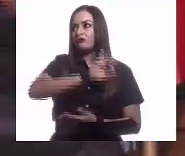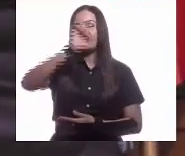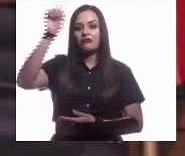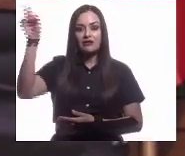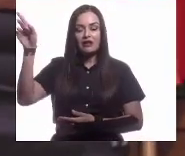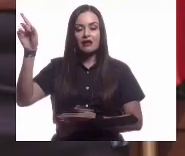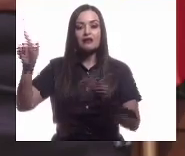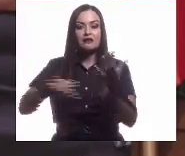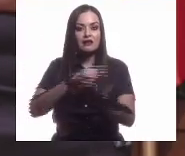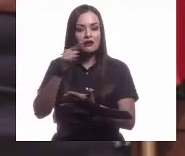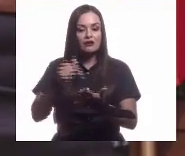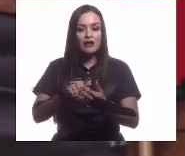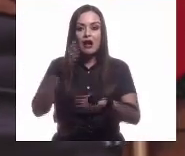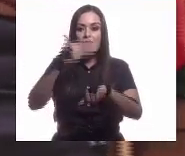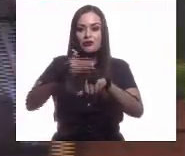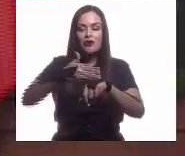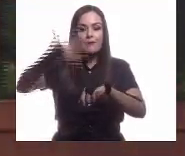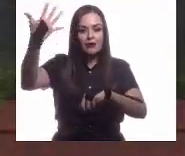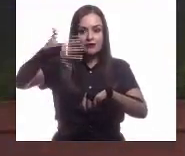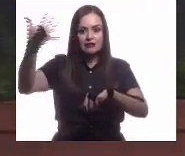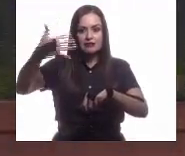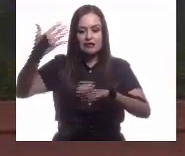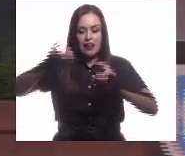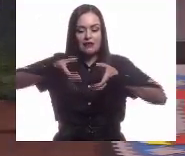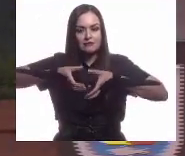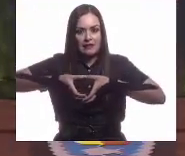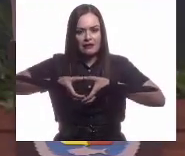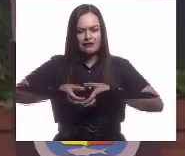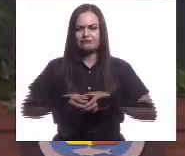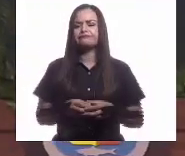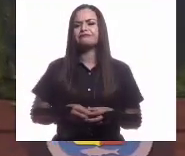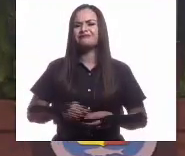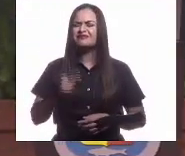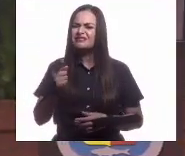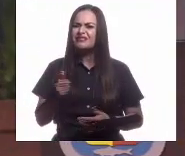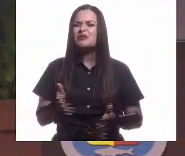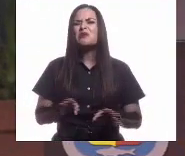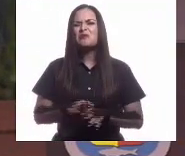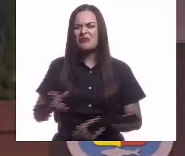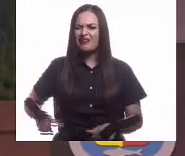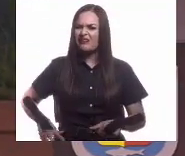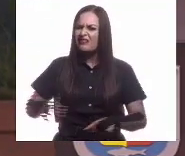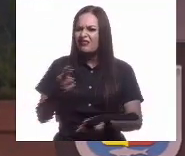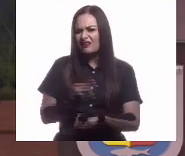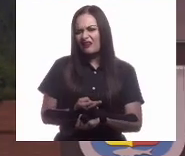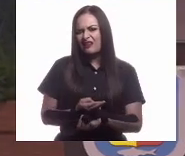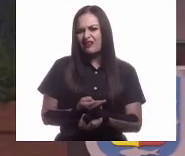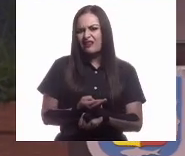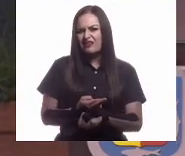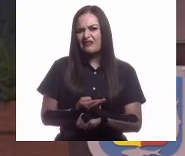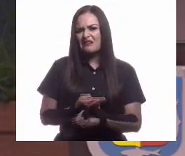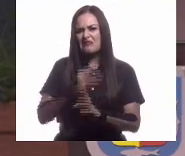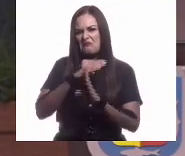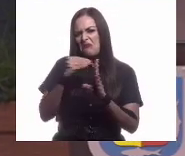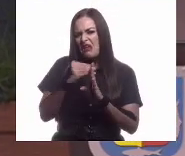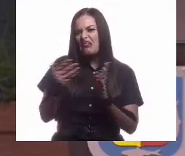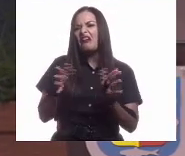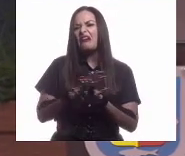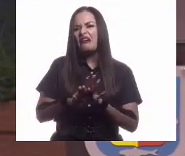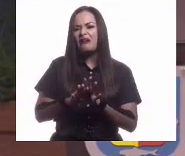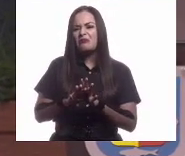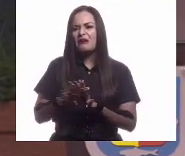el lugar número 15 en el medallero. Y ustedes dirán, pues gobernador, media tabla, mejor futuro, ¿cómo está la onda,